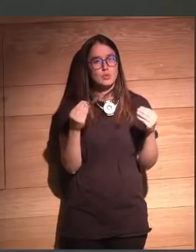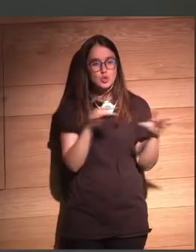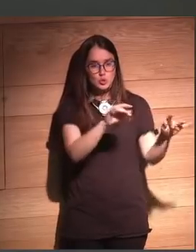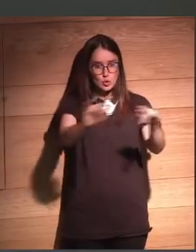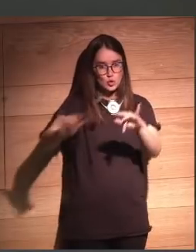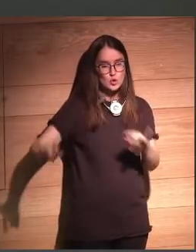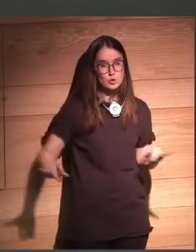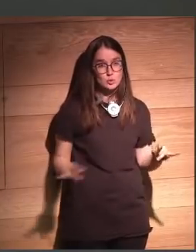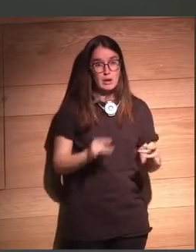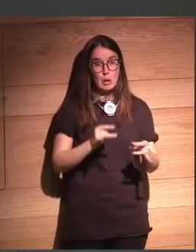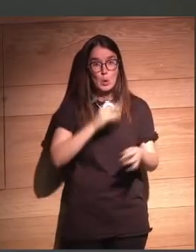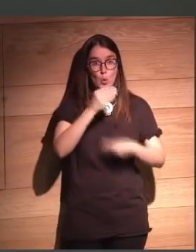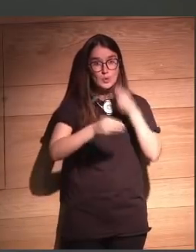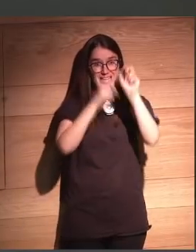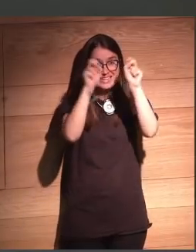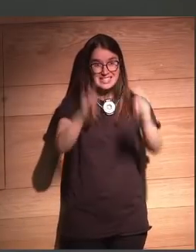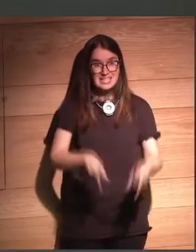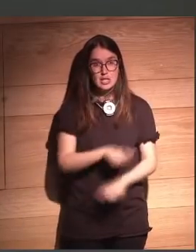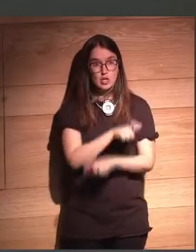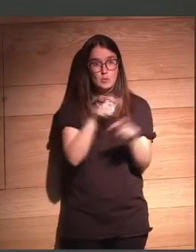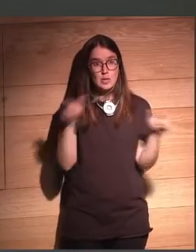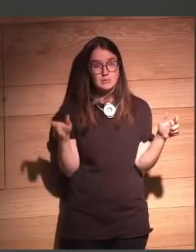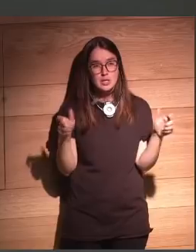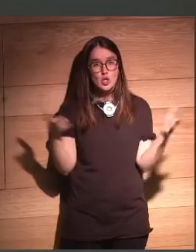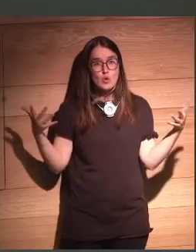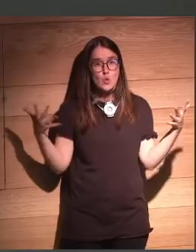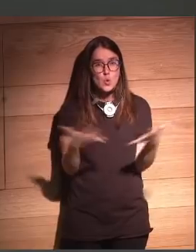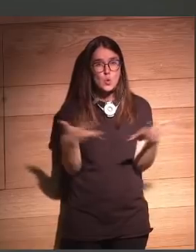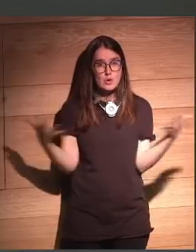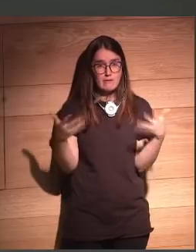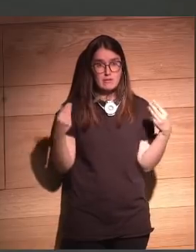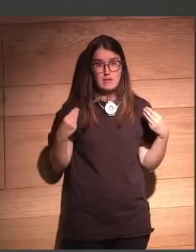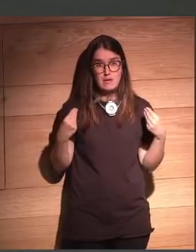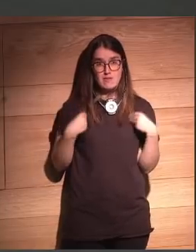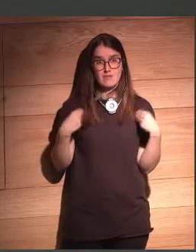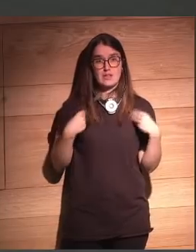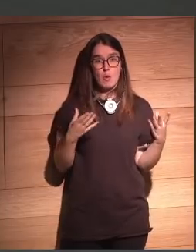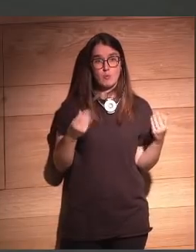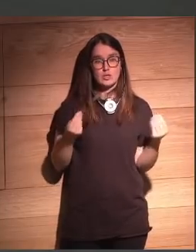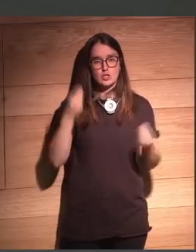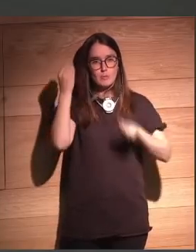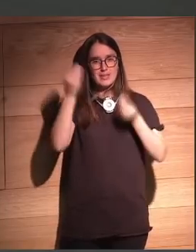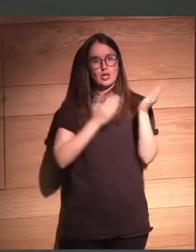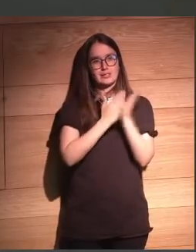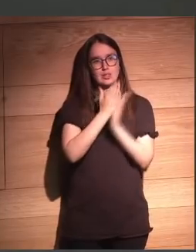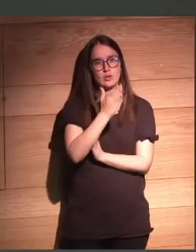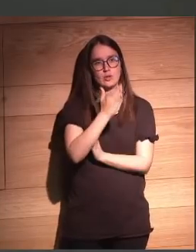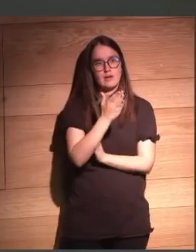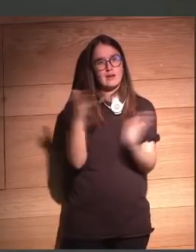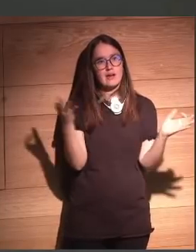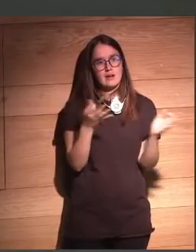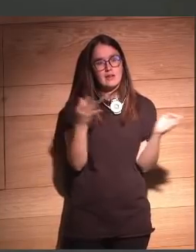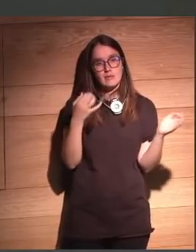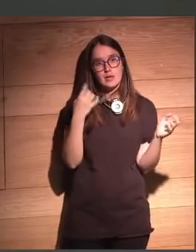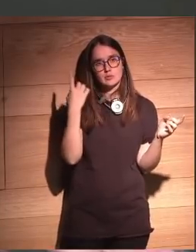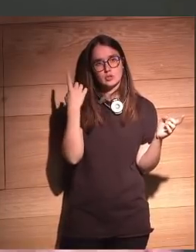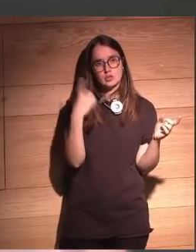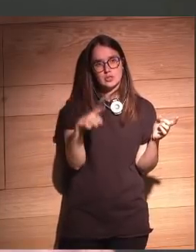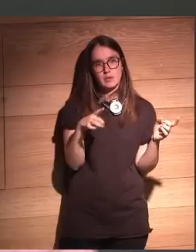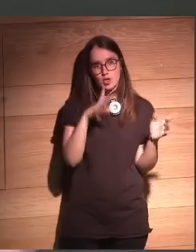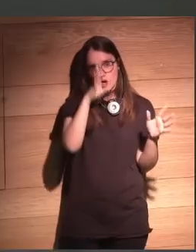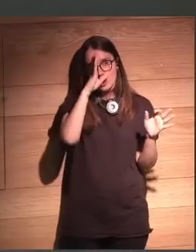que está sin ser utilizado y como la gente tiene mucha urgencia de vivienda, yo creo que esta es una línea que deberíamos de tener en cuenta,